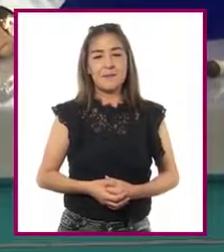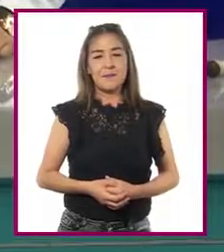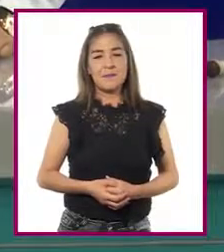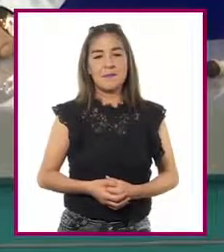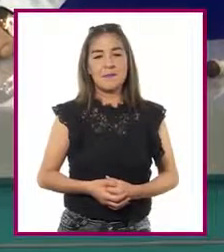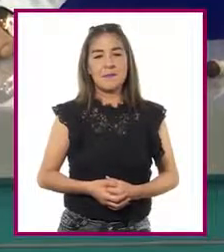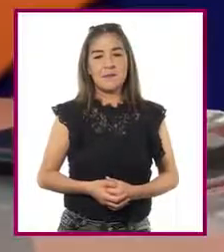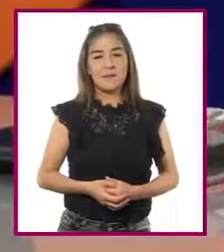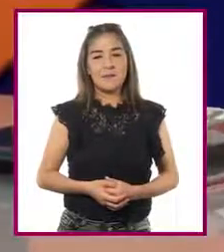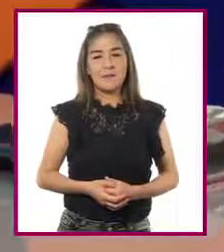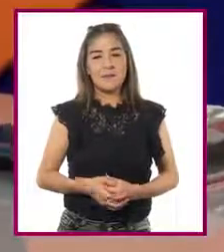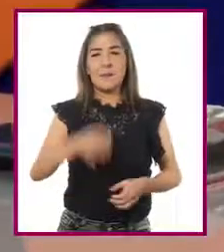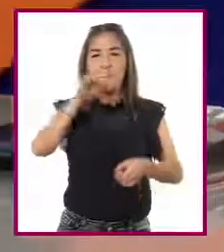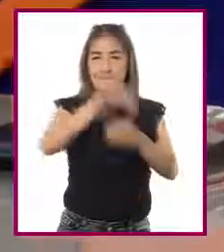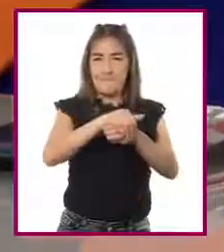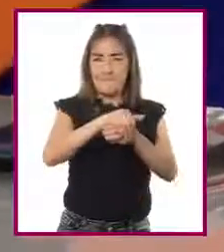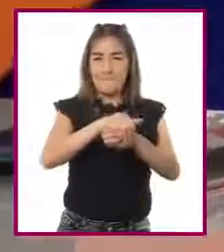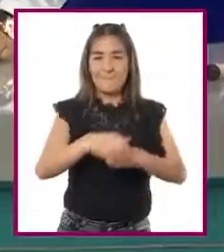Colocamos el tapón,